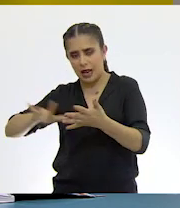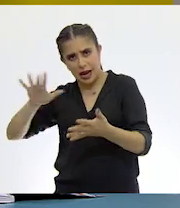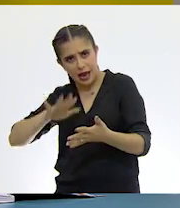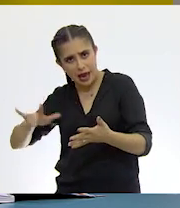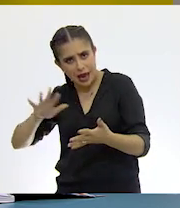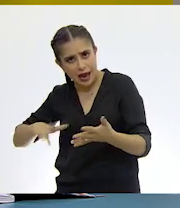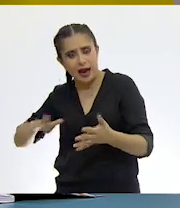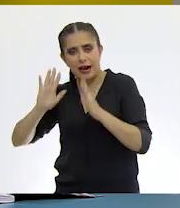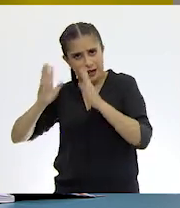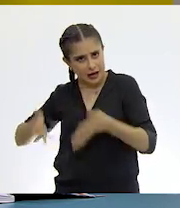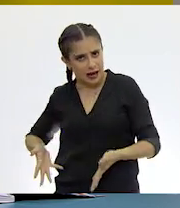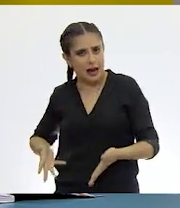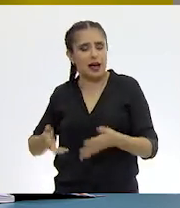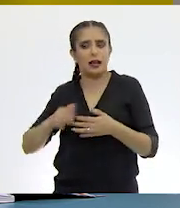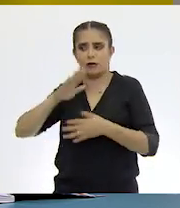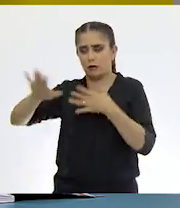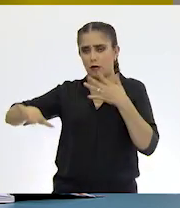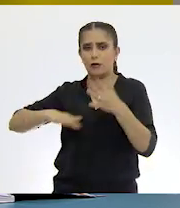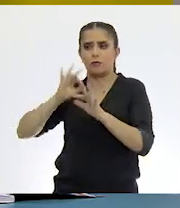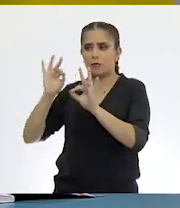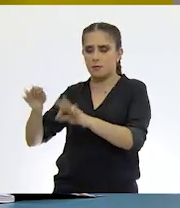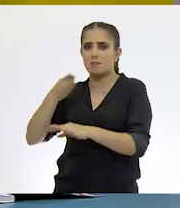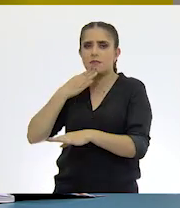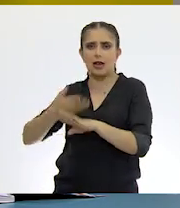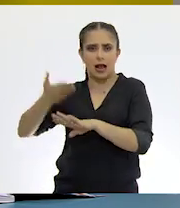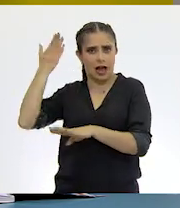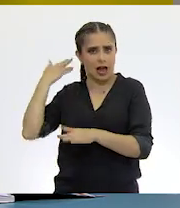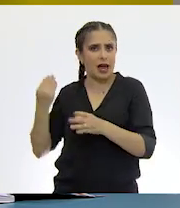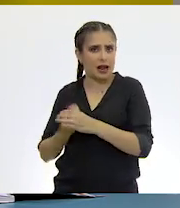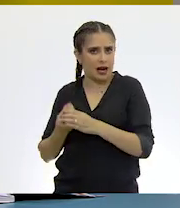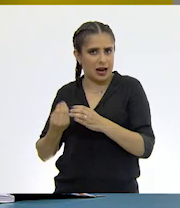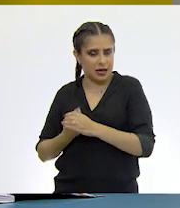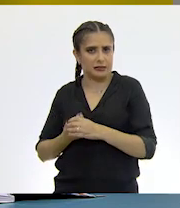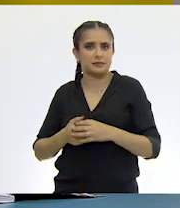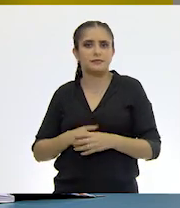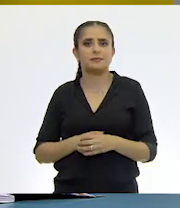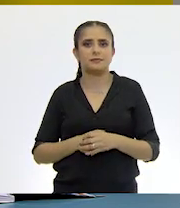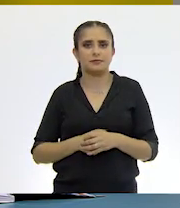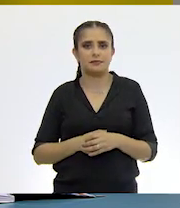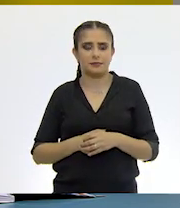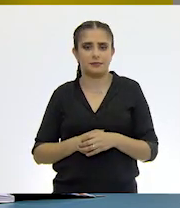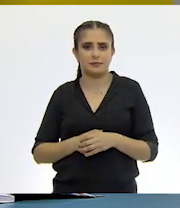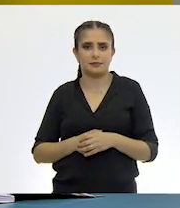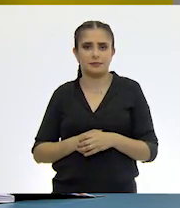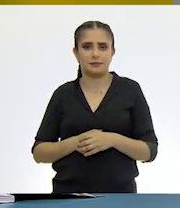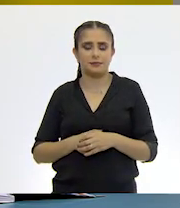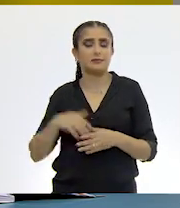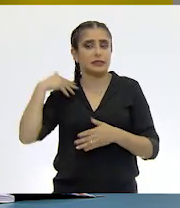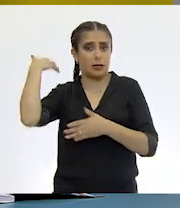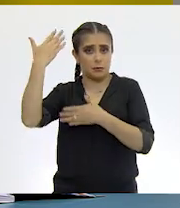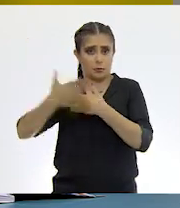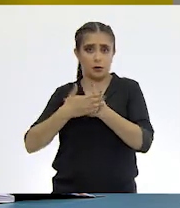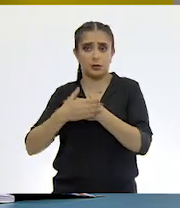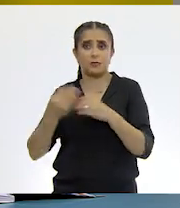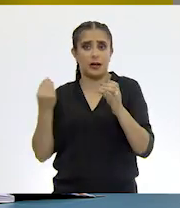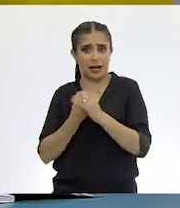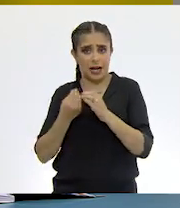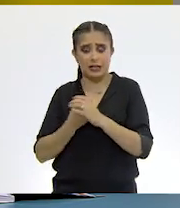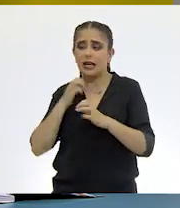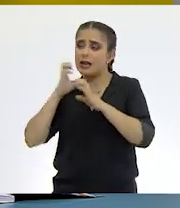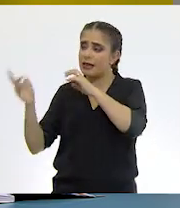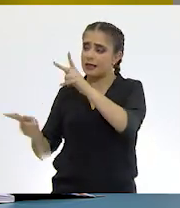esas preguntas. Y bueno, pues en la siguiente sesión ya te vamos a mostrar el resultado de nuestra